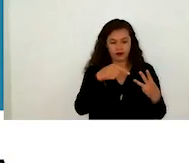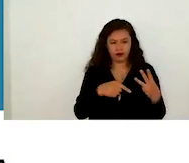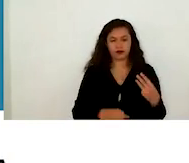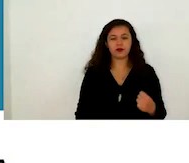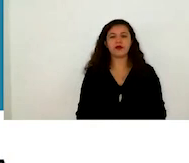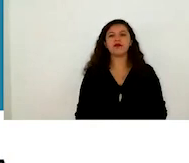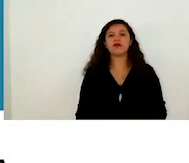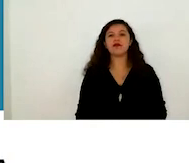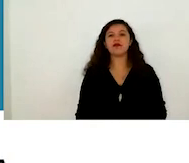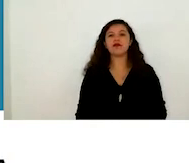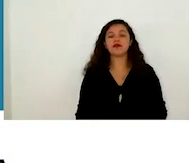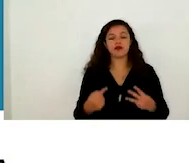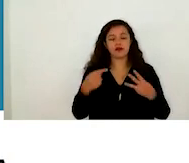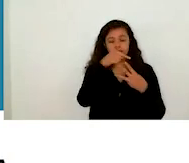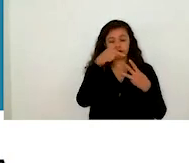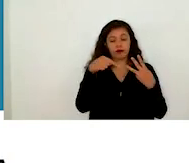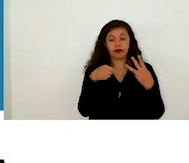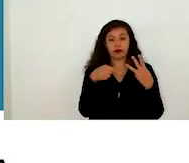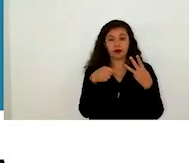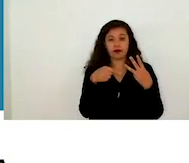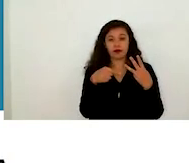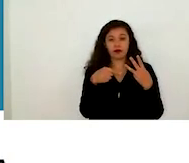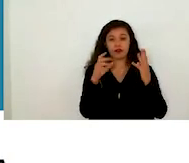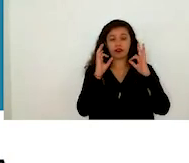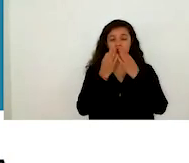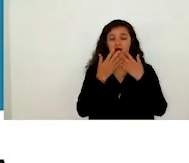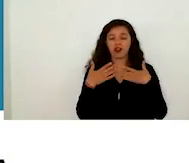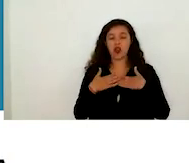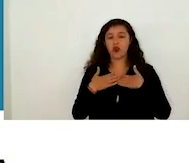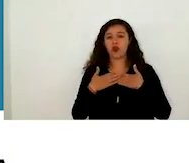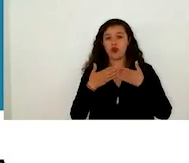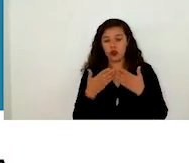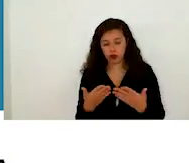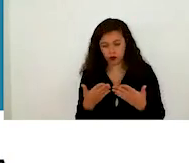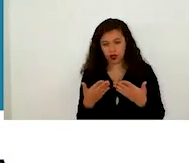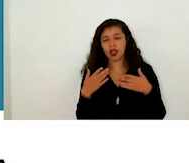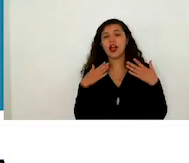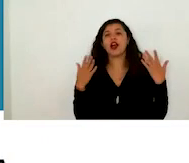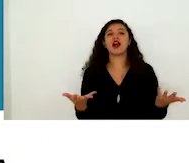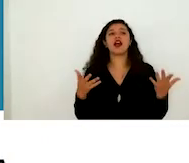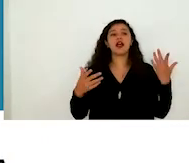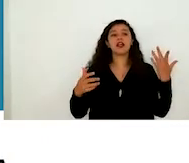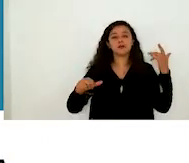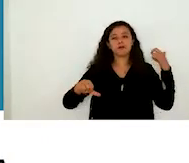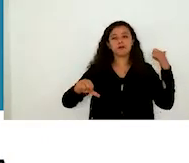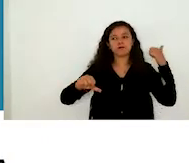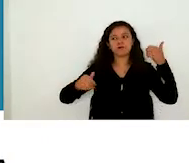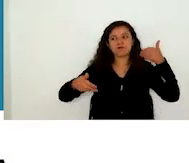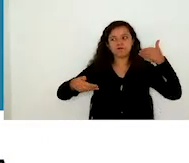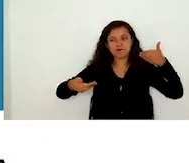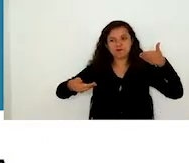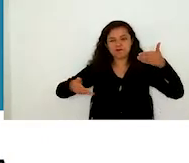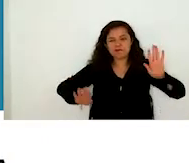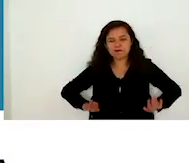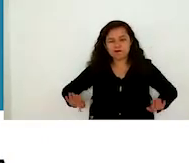y es aquí donde viene esta parte de confiar de generar tres diferentes yo soy un